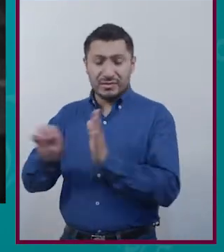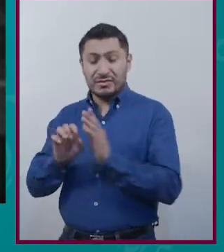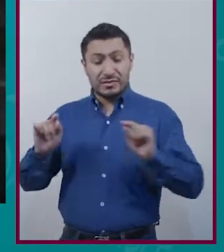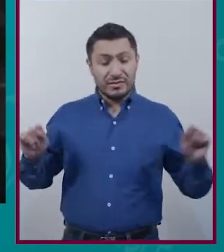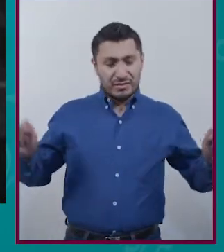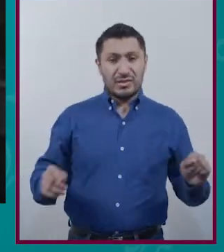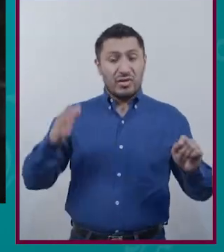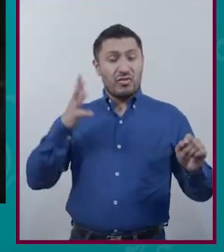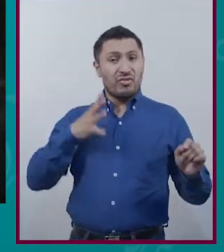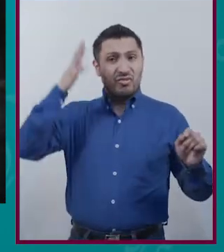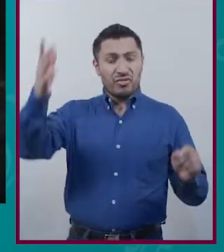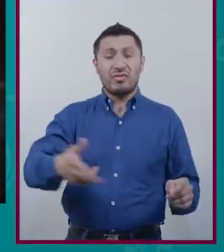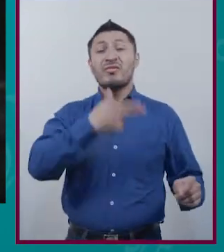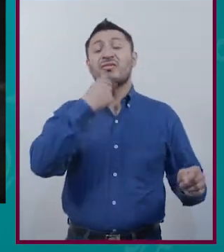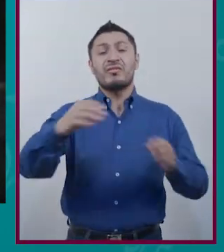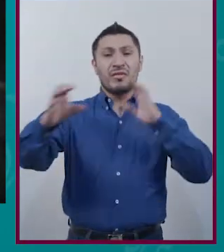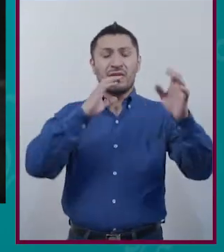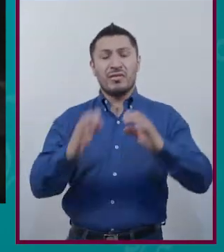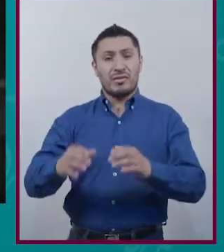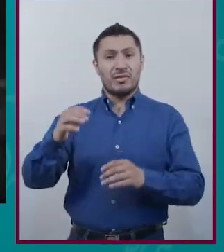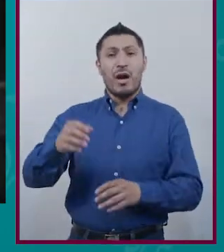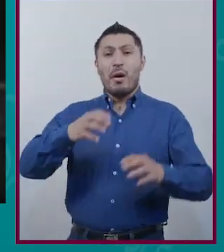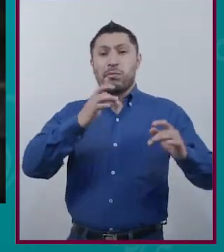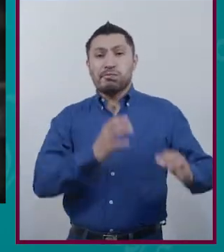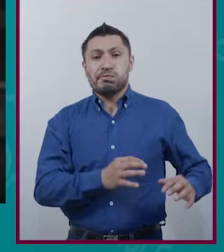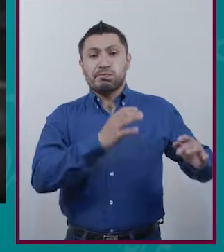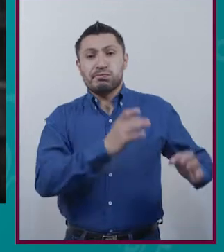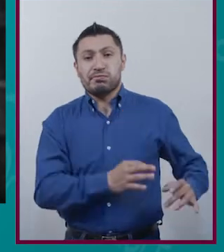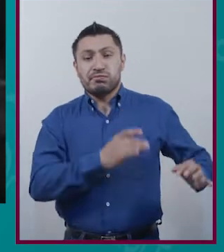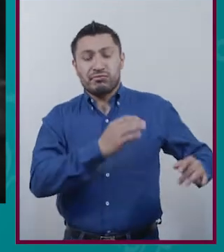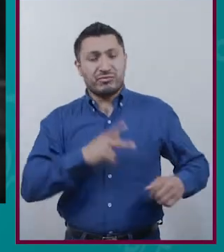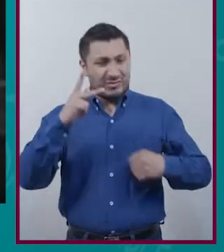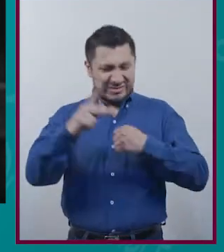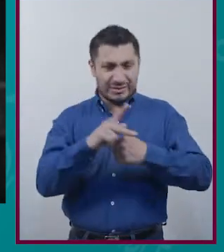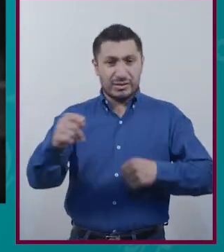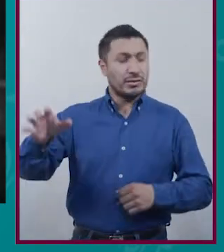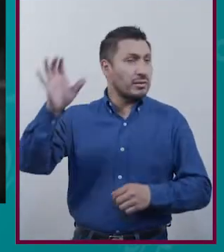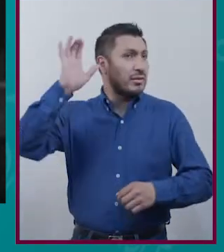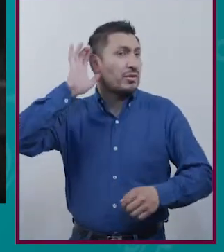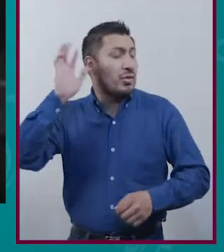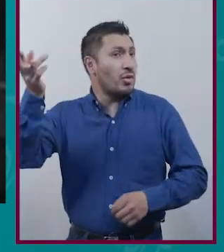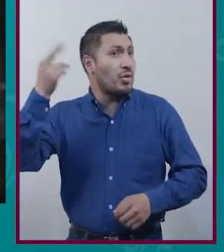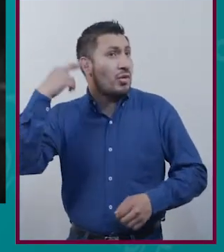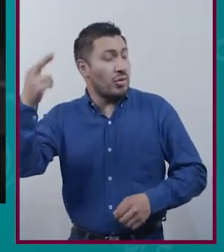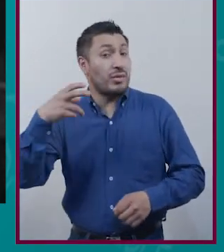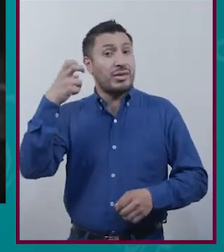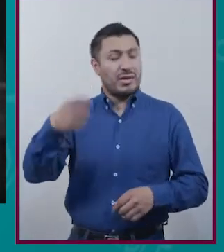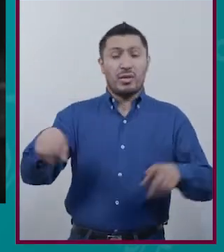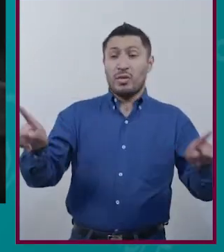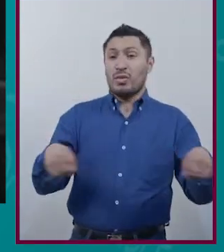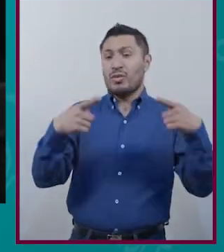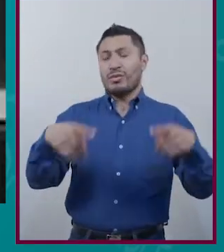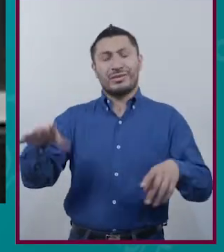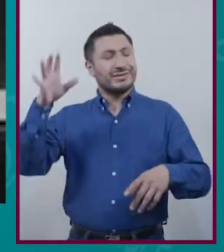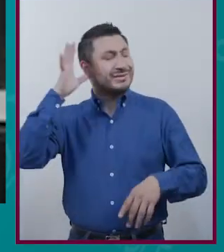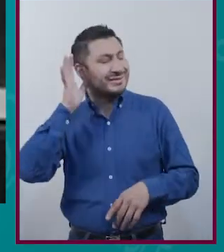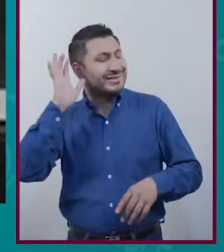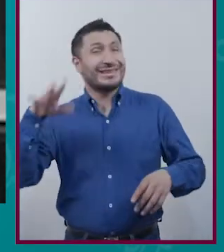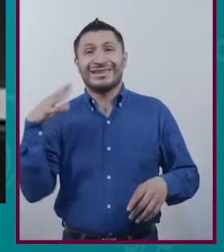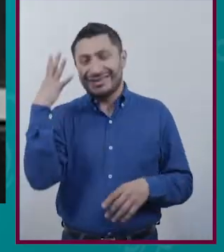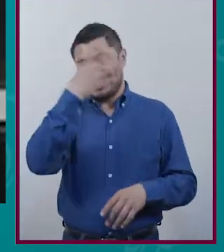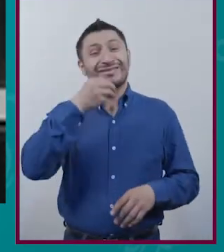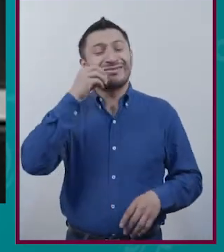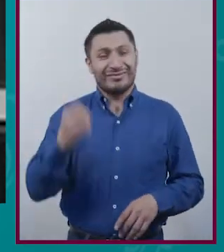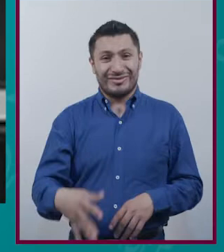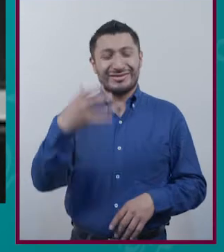magnate de la comunicación de origen escocés pudo oír todo aquel ruido que fue música para sus oídos. Fue así